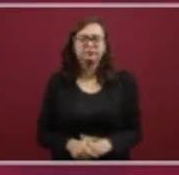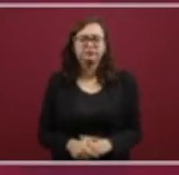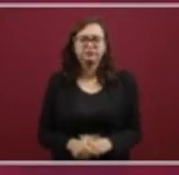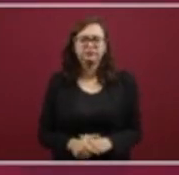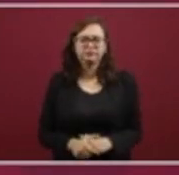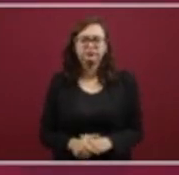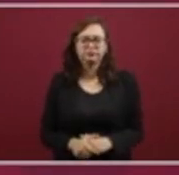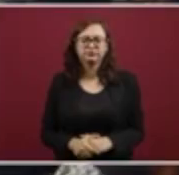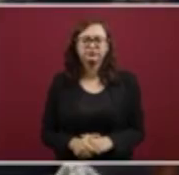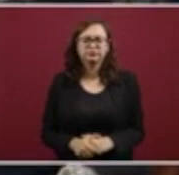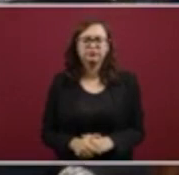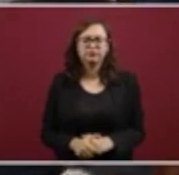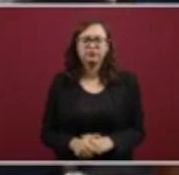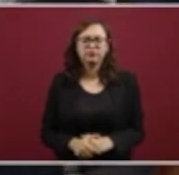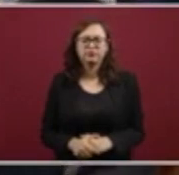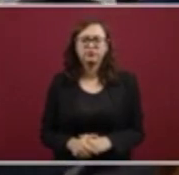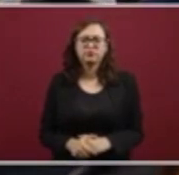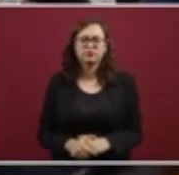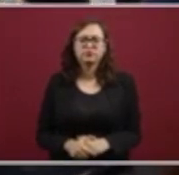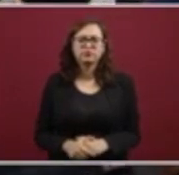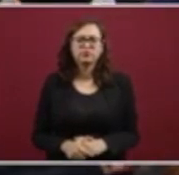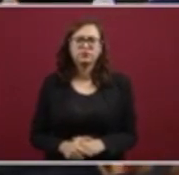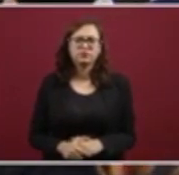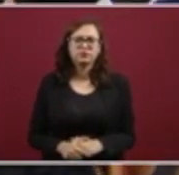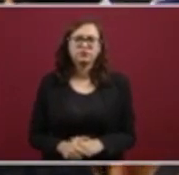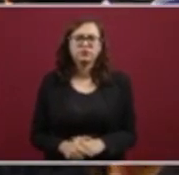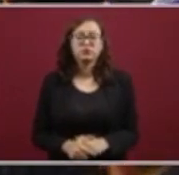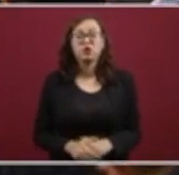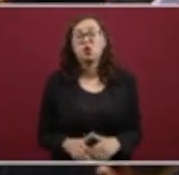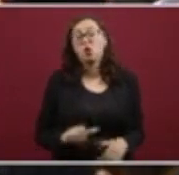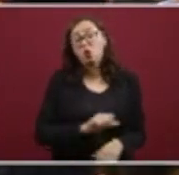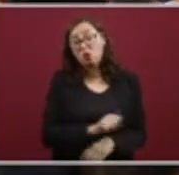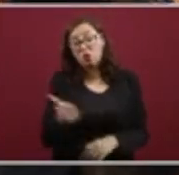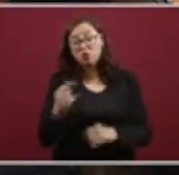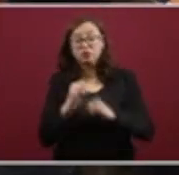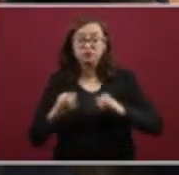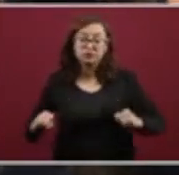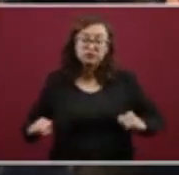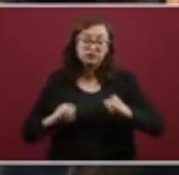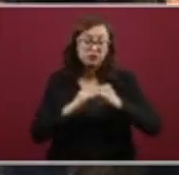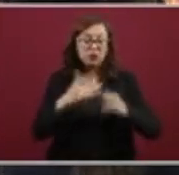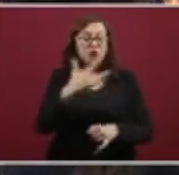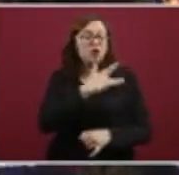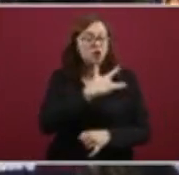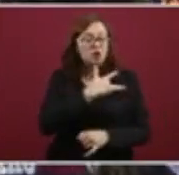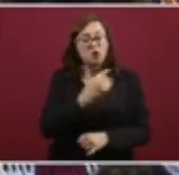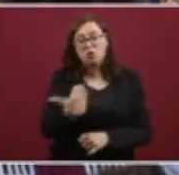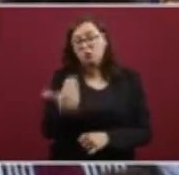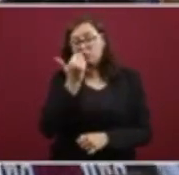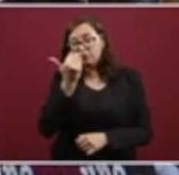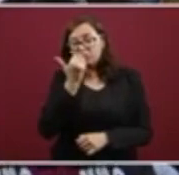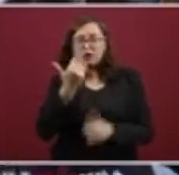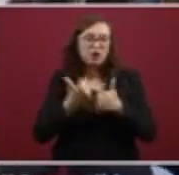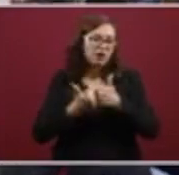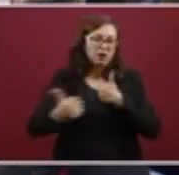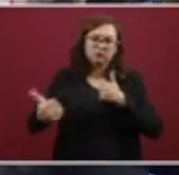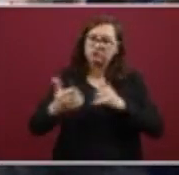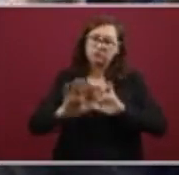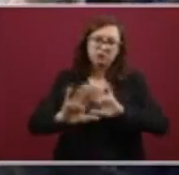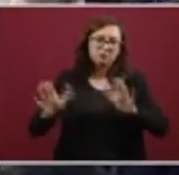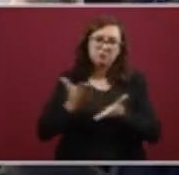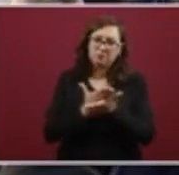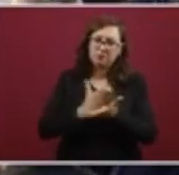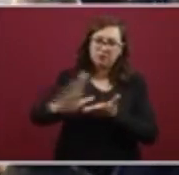porque los institutos de salud, cardiología, nutrición, son independientes, son autónomos.